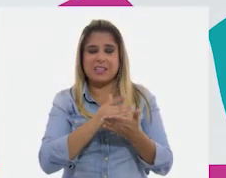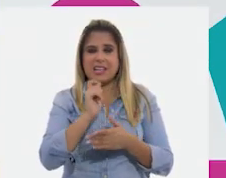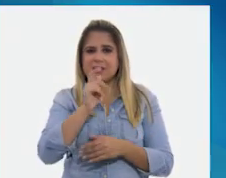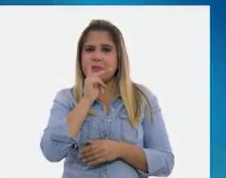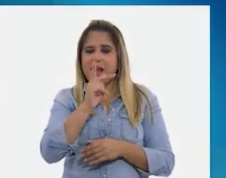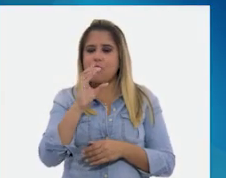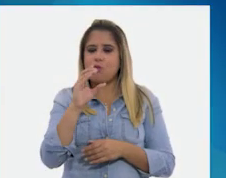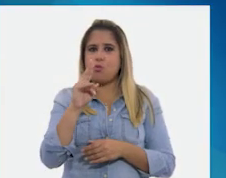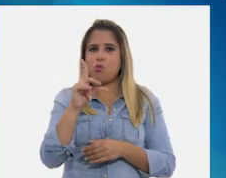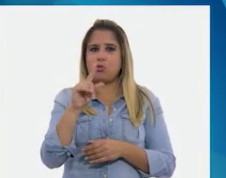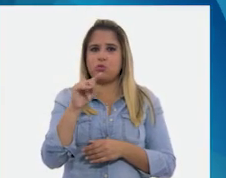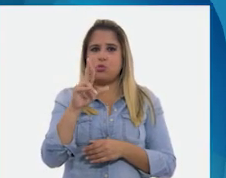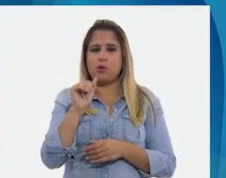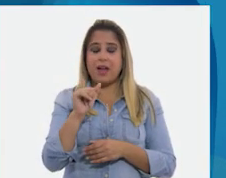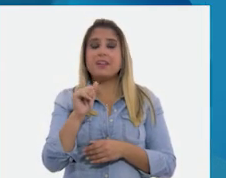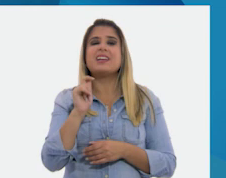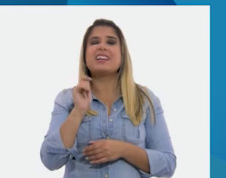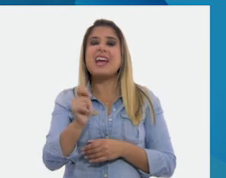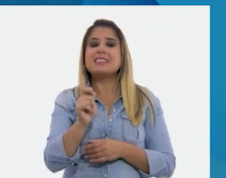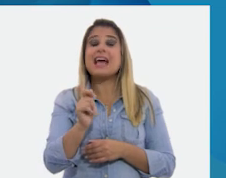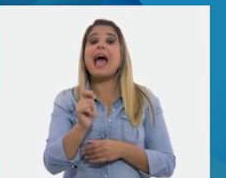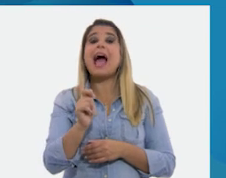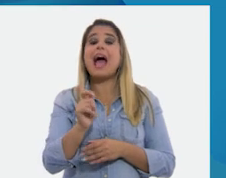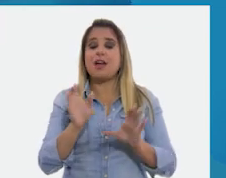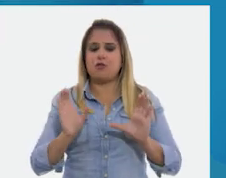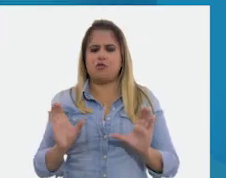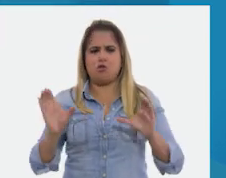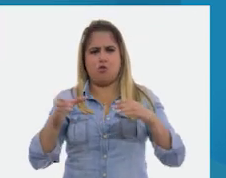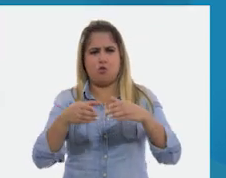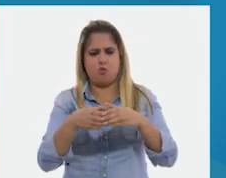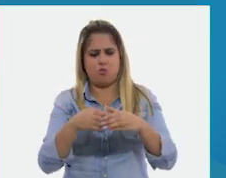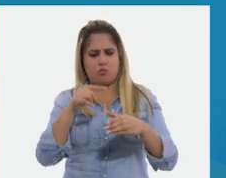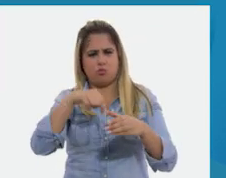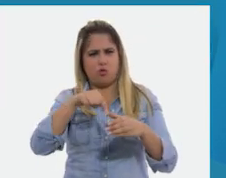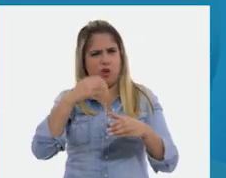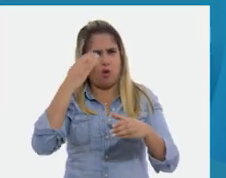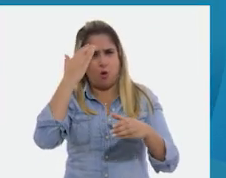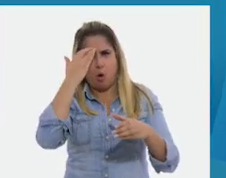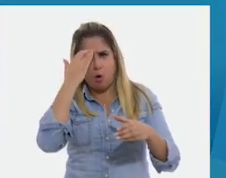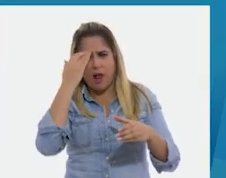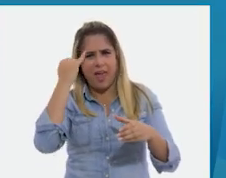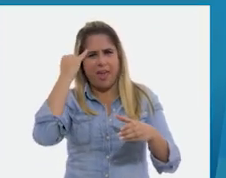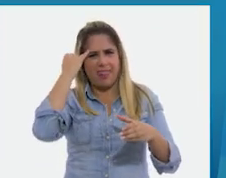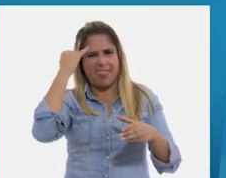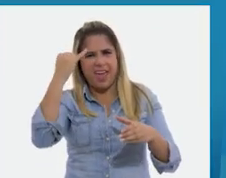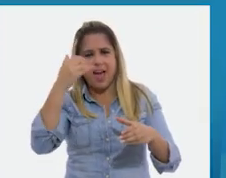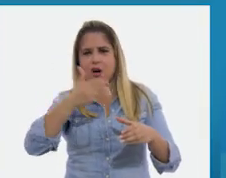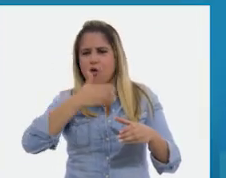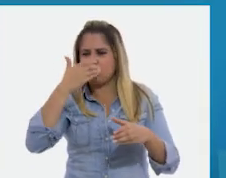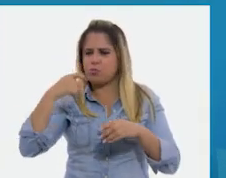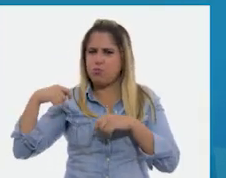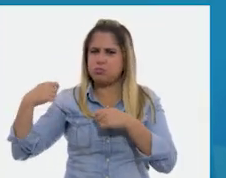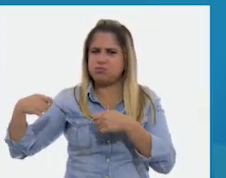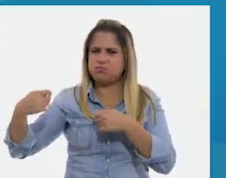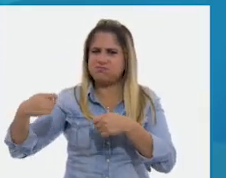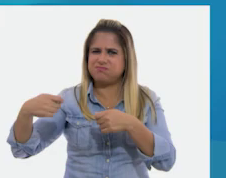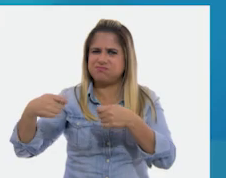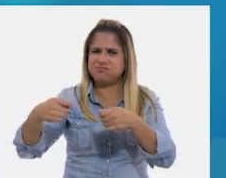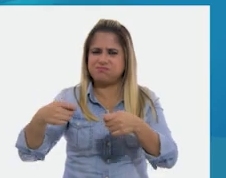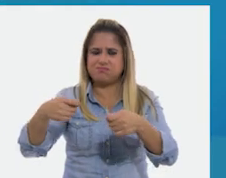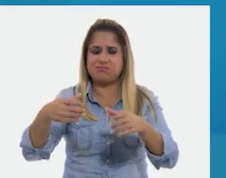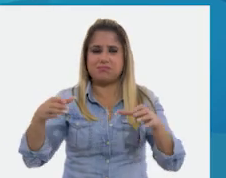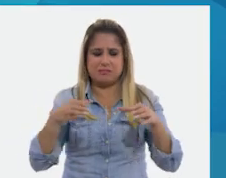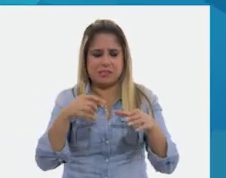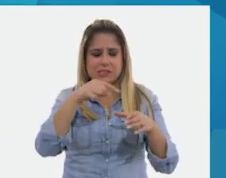Cultura. Conjunto de conocimientos, ideas, tradiciones y costumbres